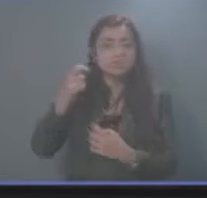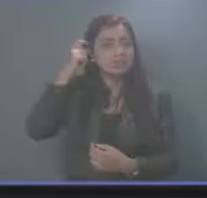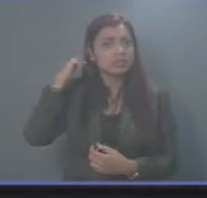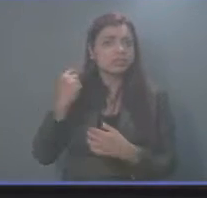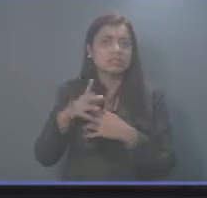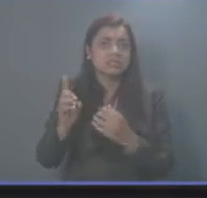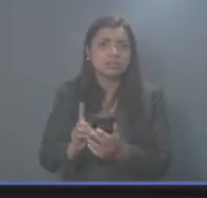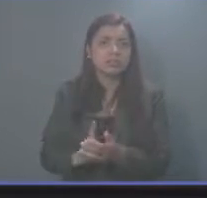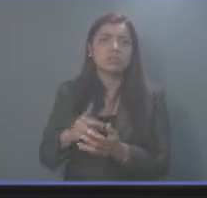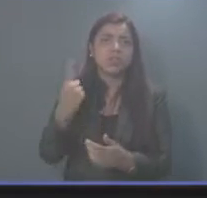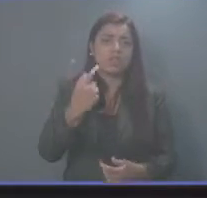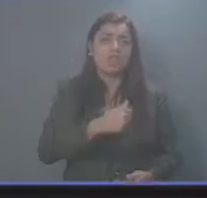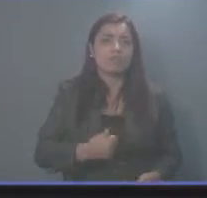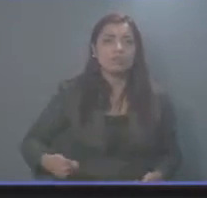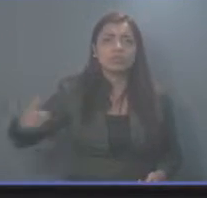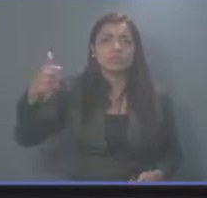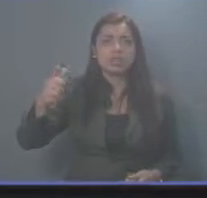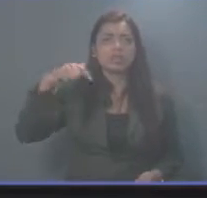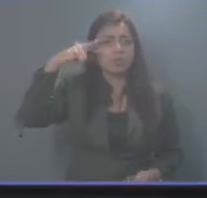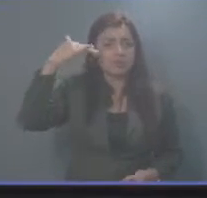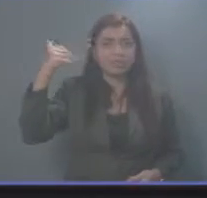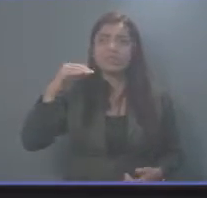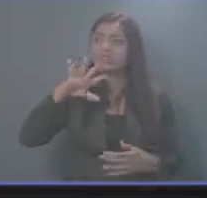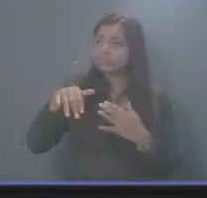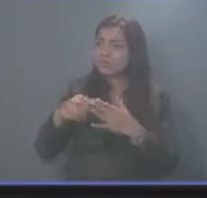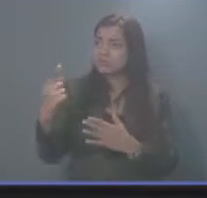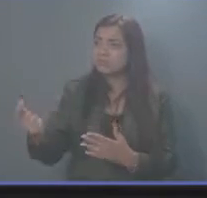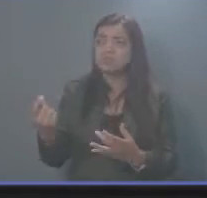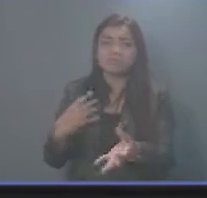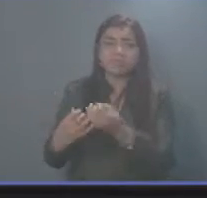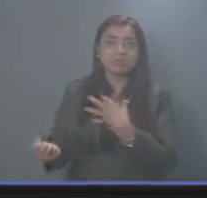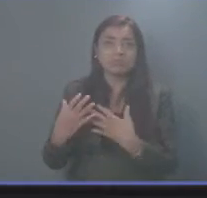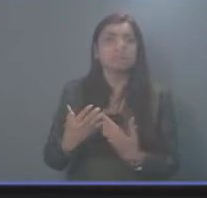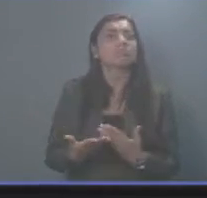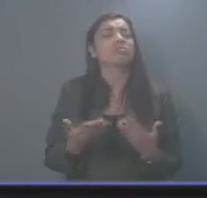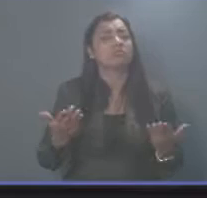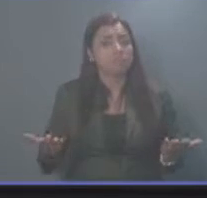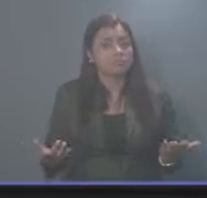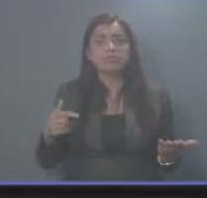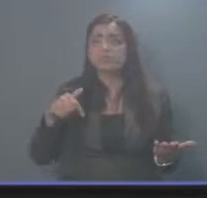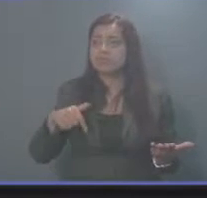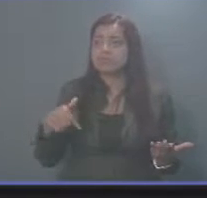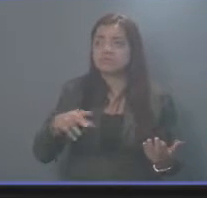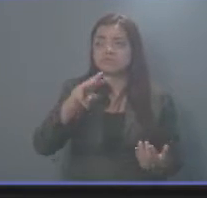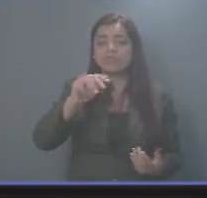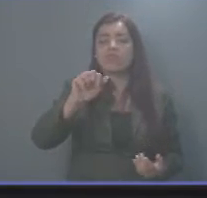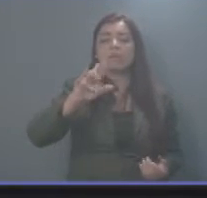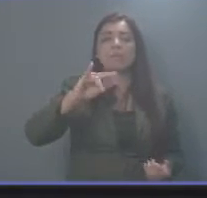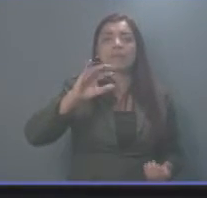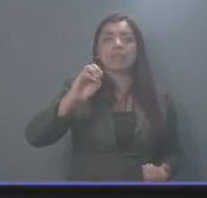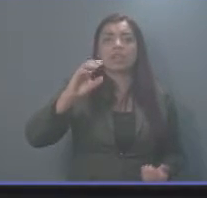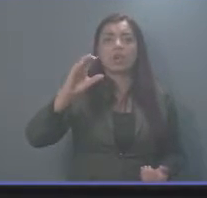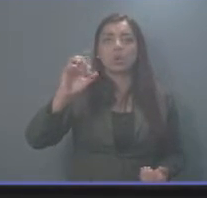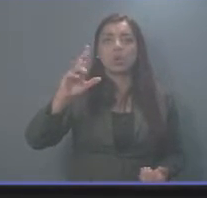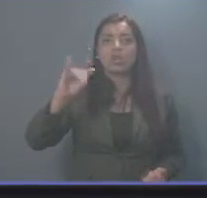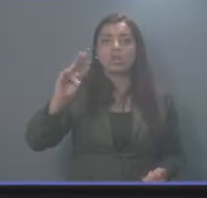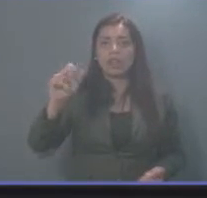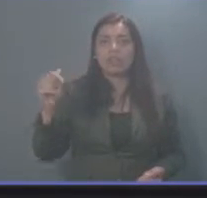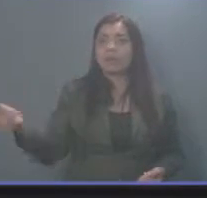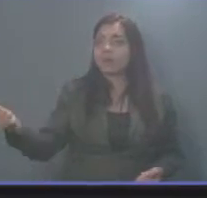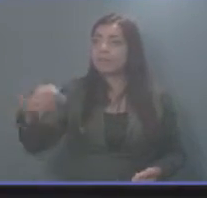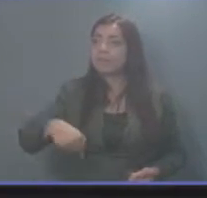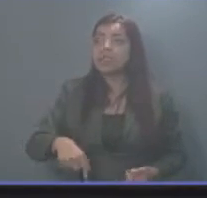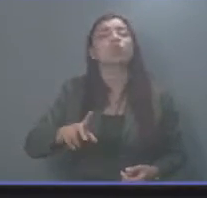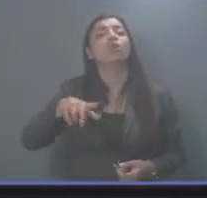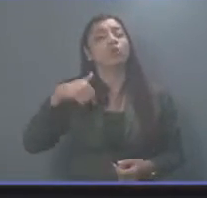Diputados, funcionarios, políticos nos han visitado. Aquí estuvo María Corina visitándolos también. Han